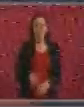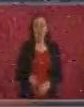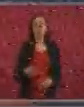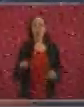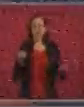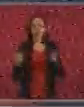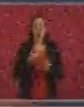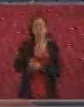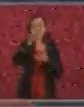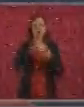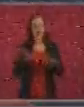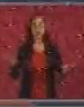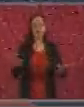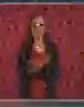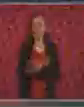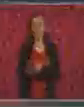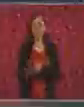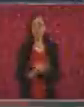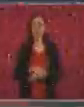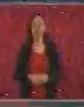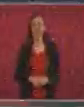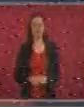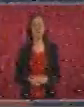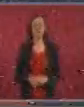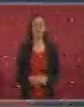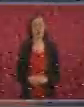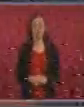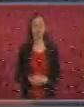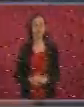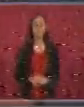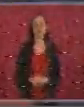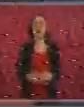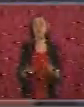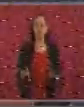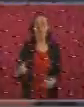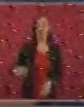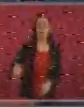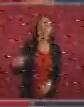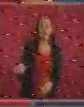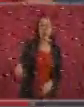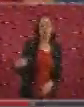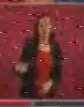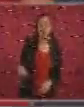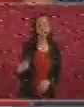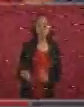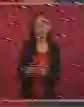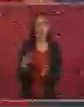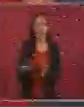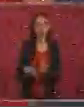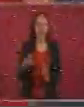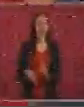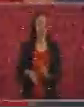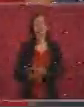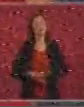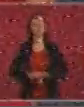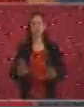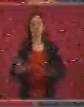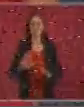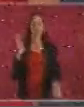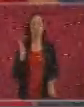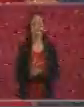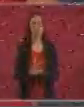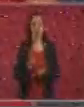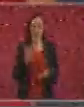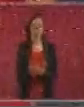los superdelegados, pues tampoco se ha visto consolidada, no se ha visto efectiva. Es que apenas está llegando el aceite para